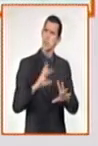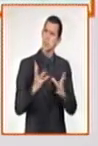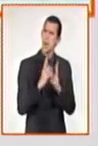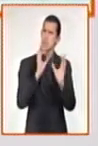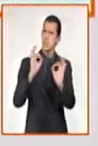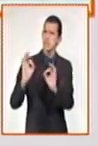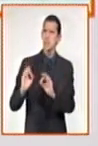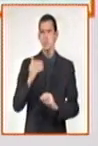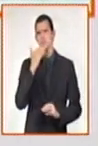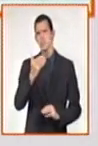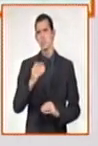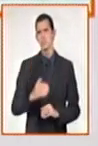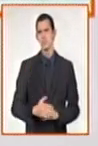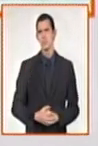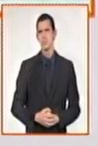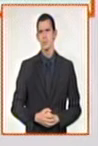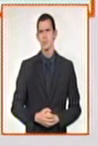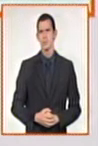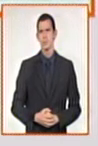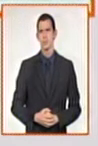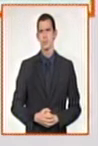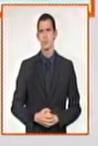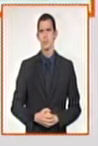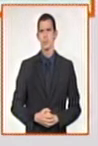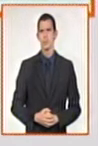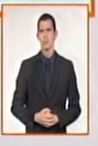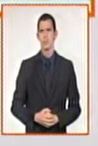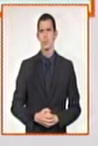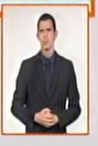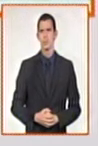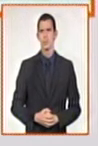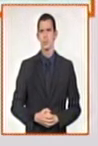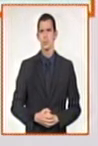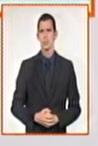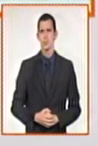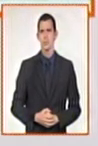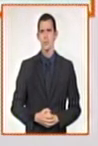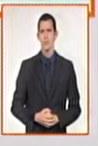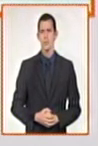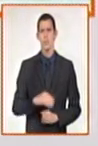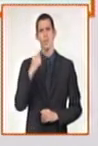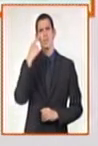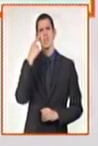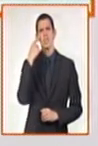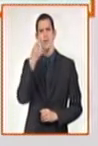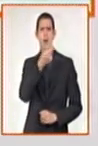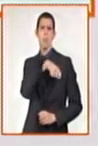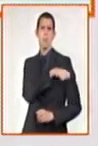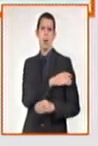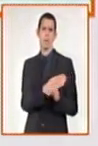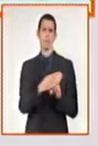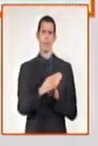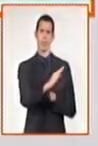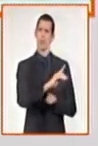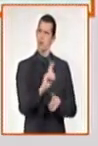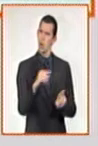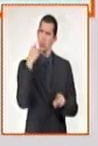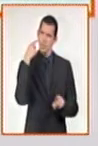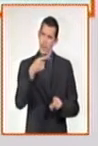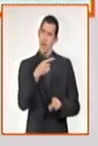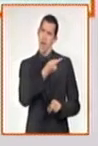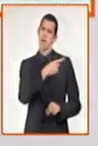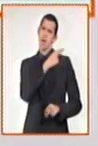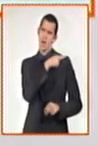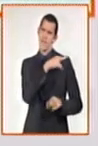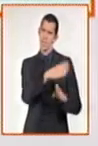de Pinar del Río, y ahí con ustedes, pues la dirección del país, viceprimeros ministros, miembros del secretariado del Comité Central, el jefe de la